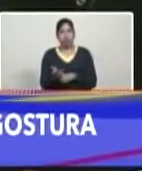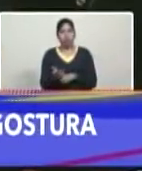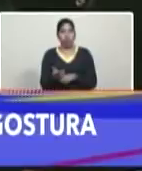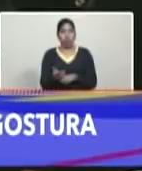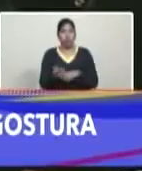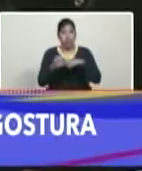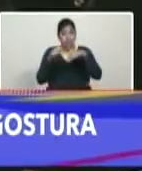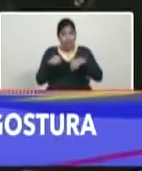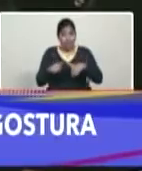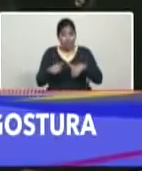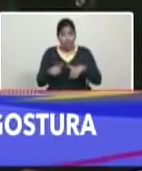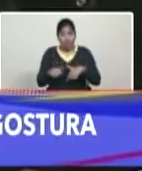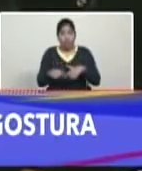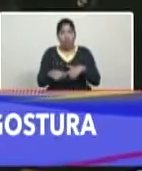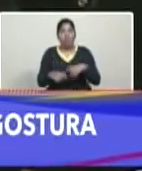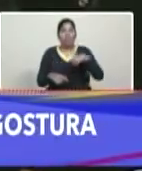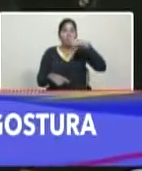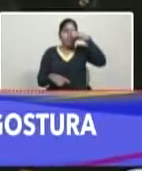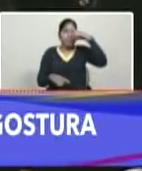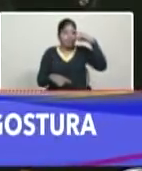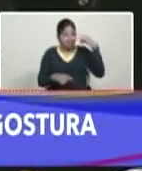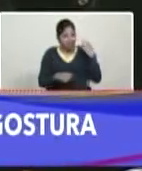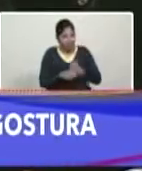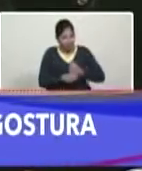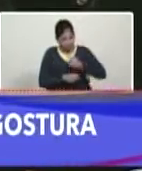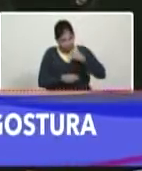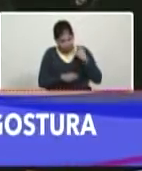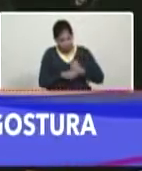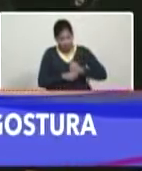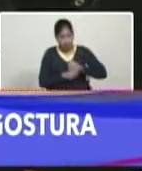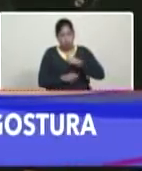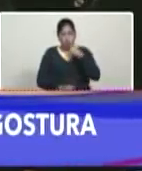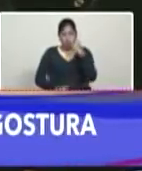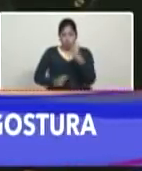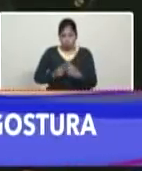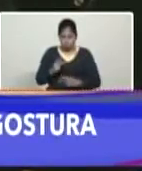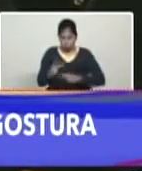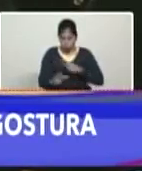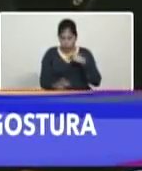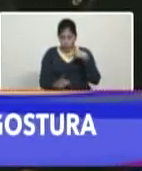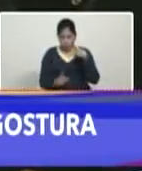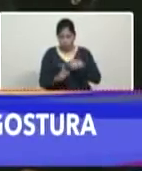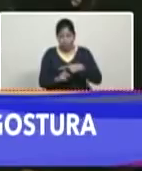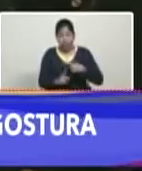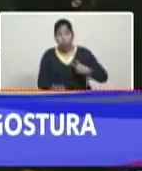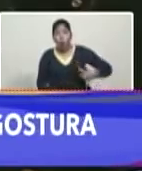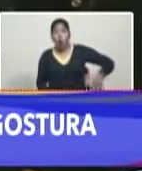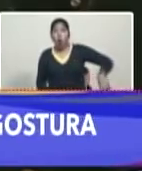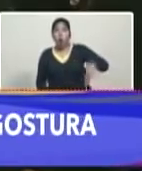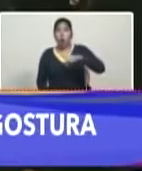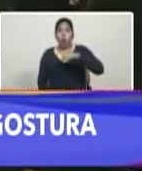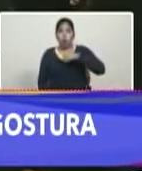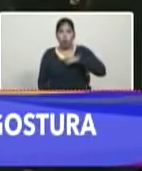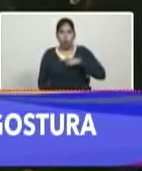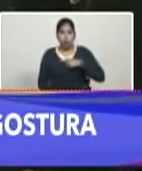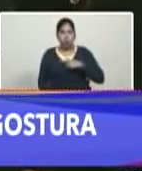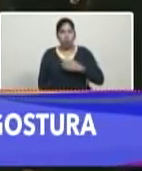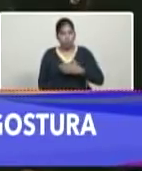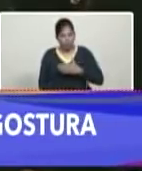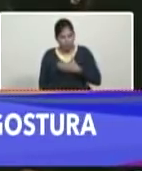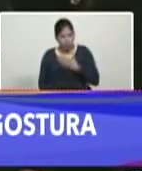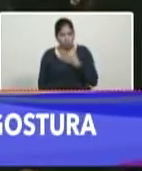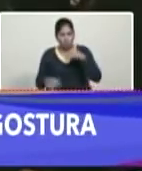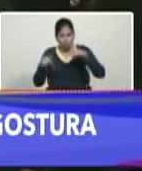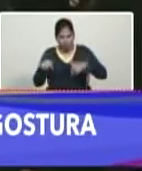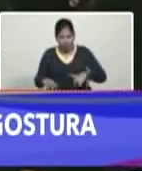solo a través del trabajo, de la producción, nosotros vamos a garantizar